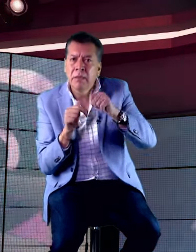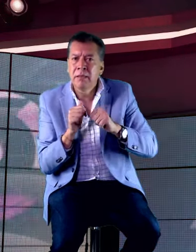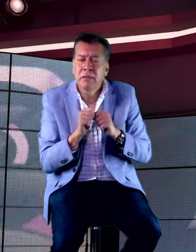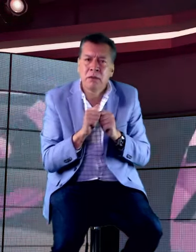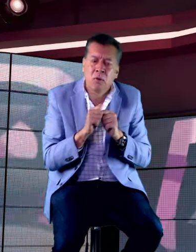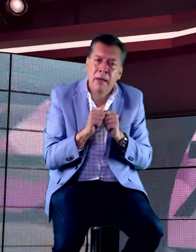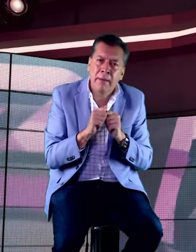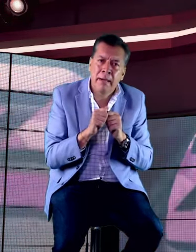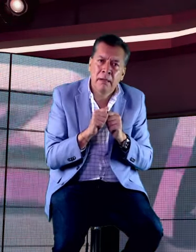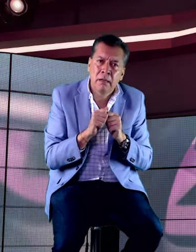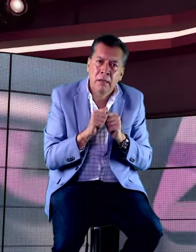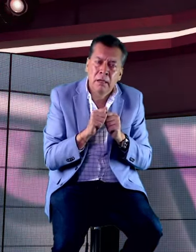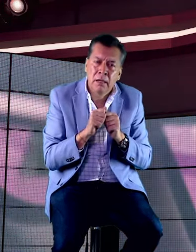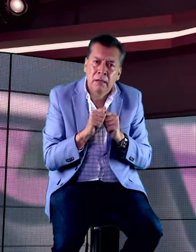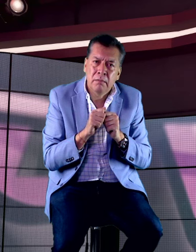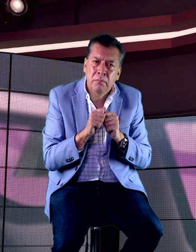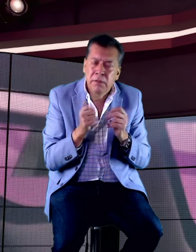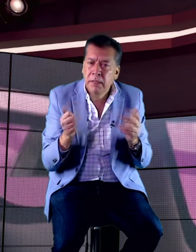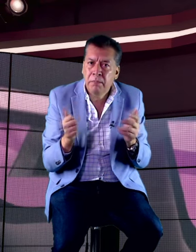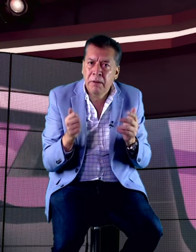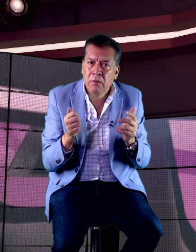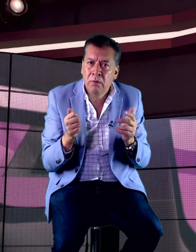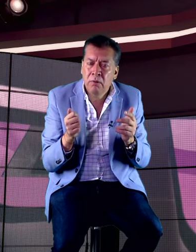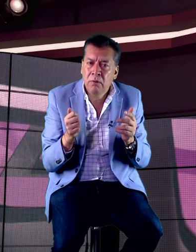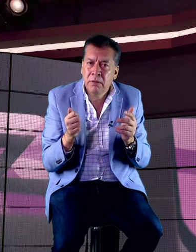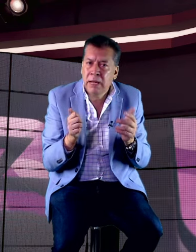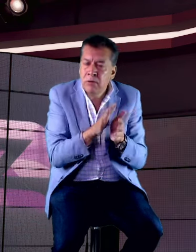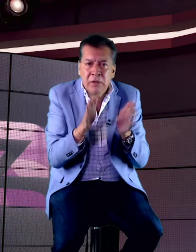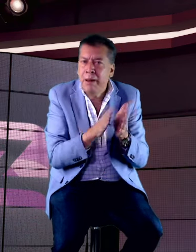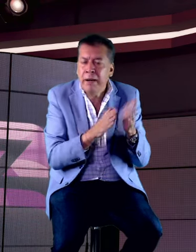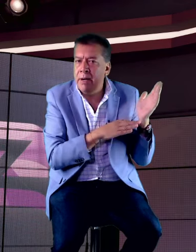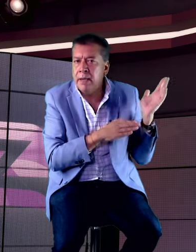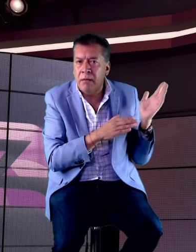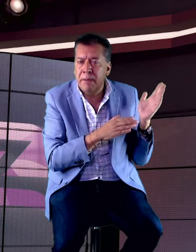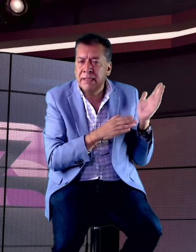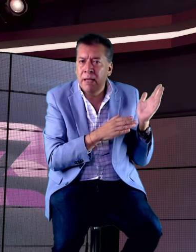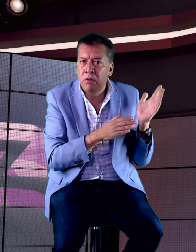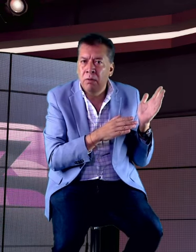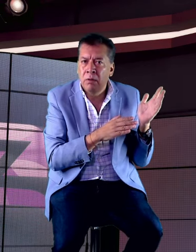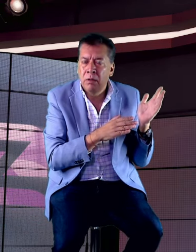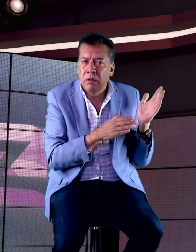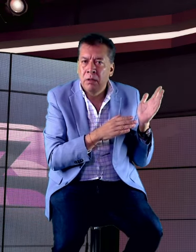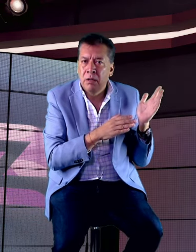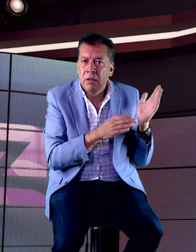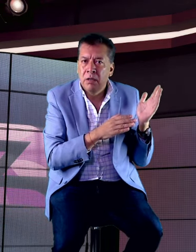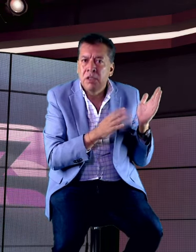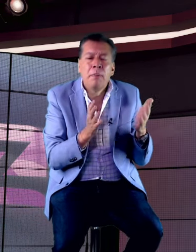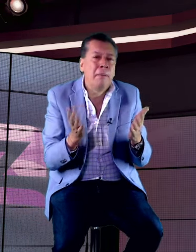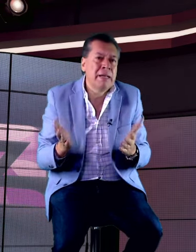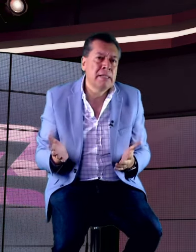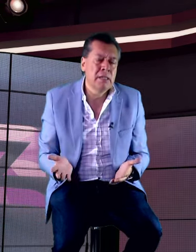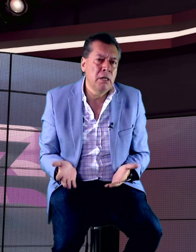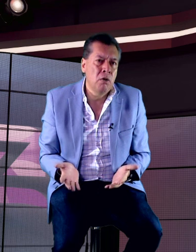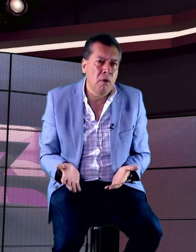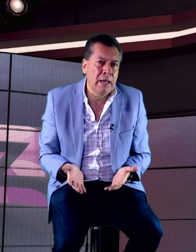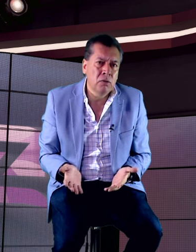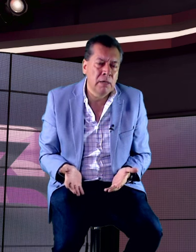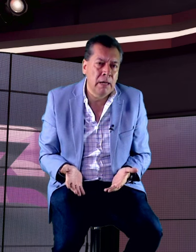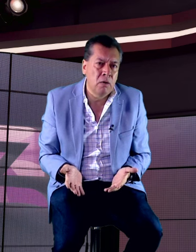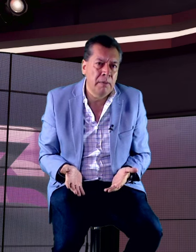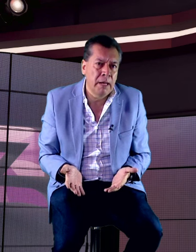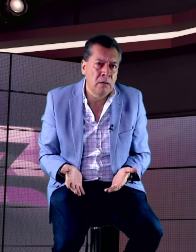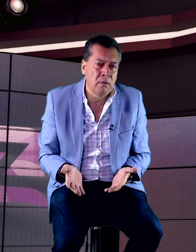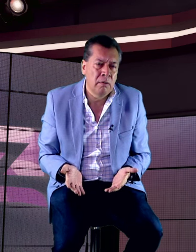antes también robaban Pues sí pero ya no se vale hablar del pasado Lleva más de 5